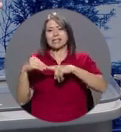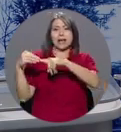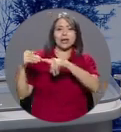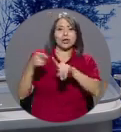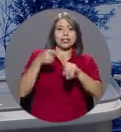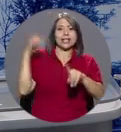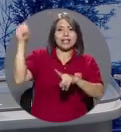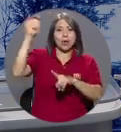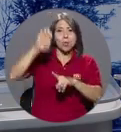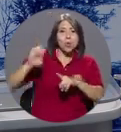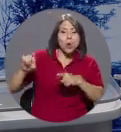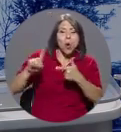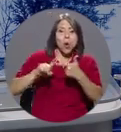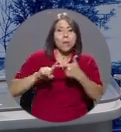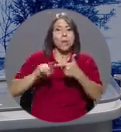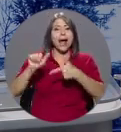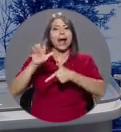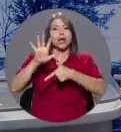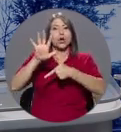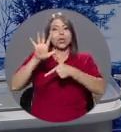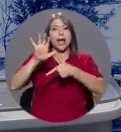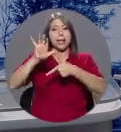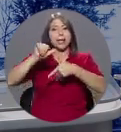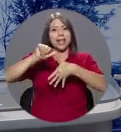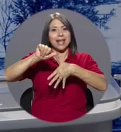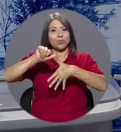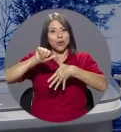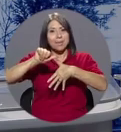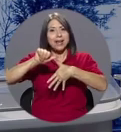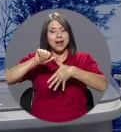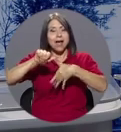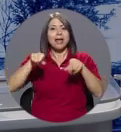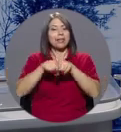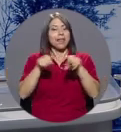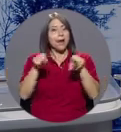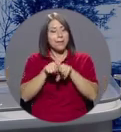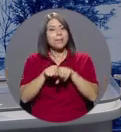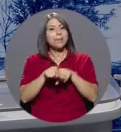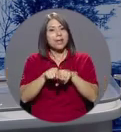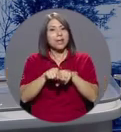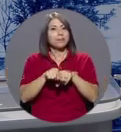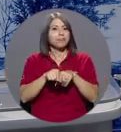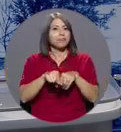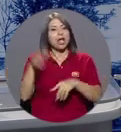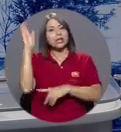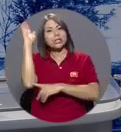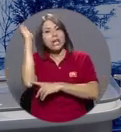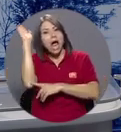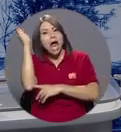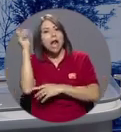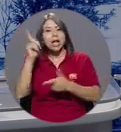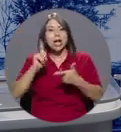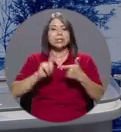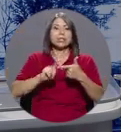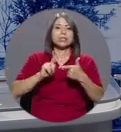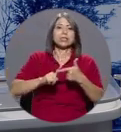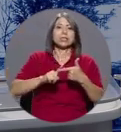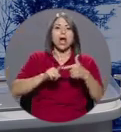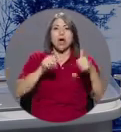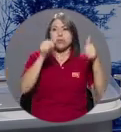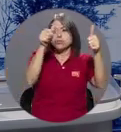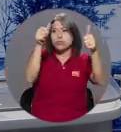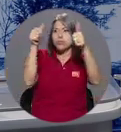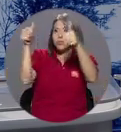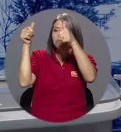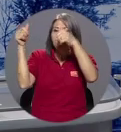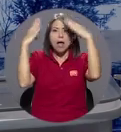Europa, ¿verdad?, Norteamérica, Suramérica. Vamos a tener tanto charlas como pósters y